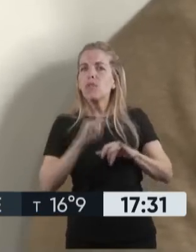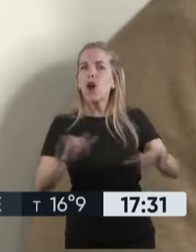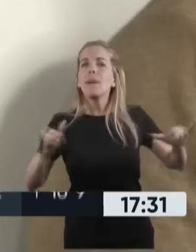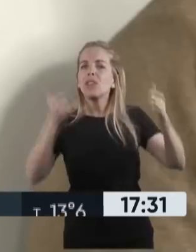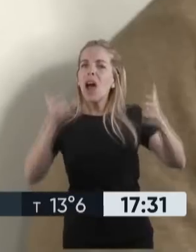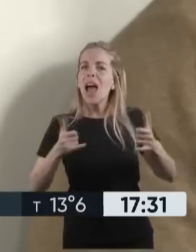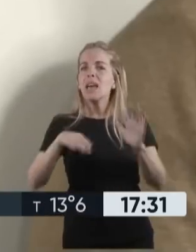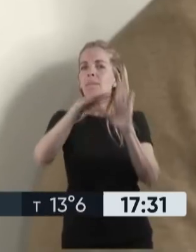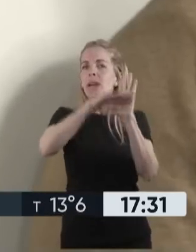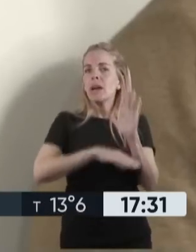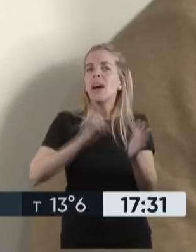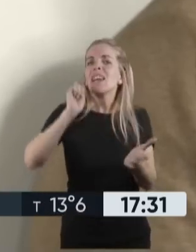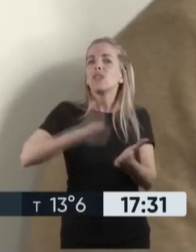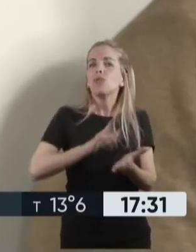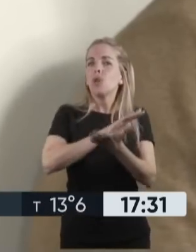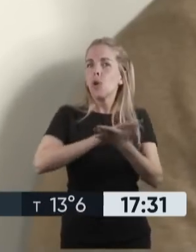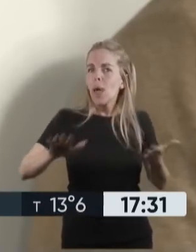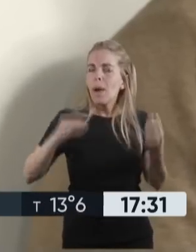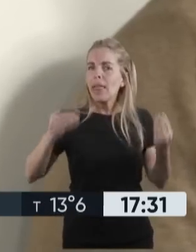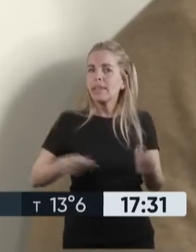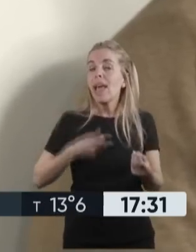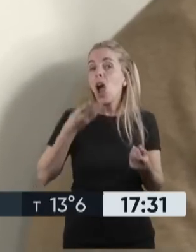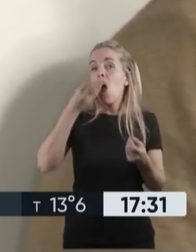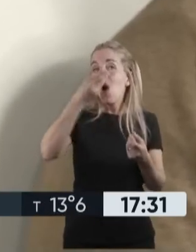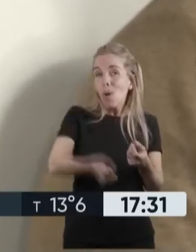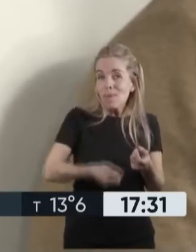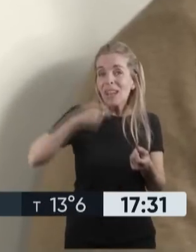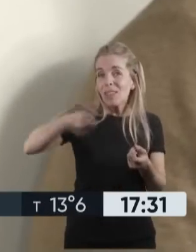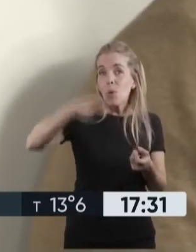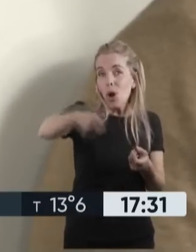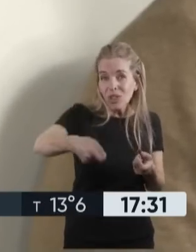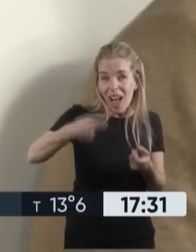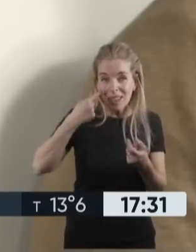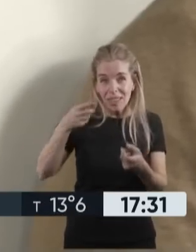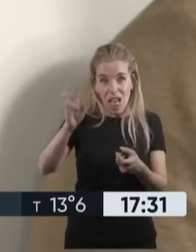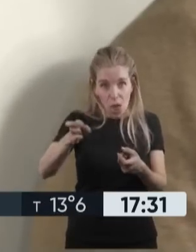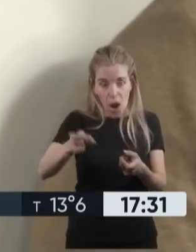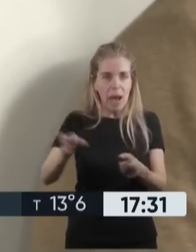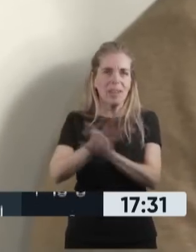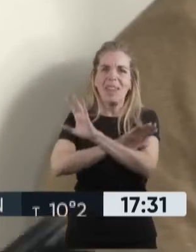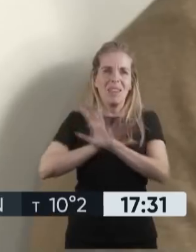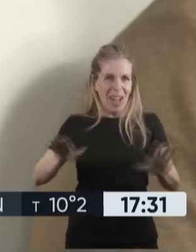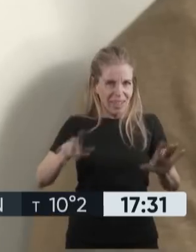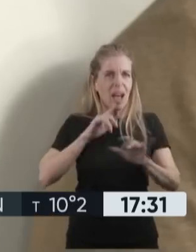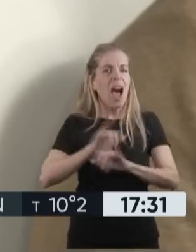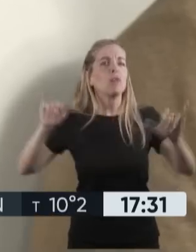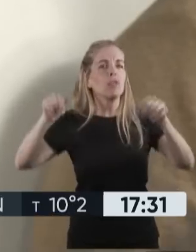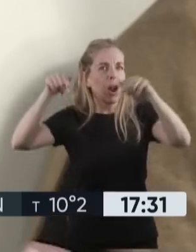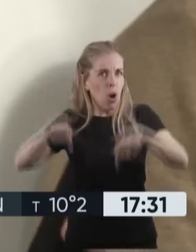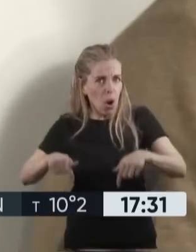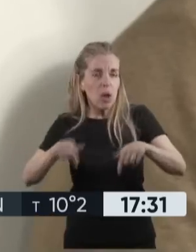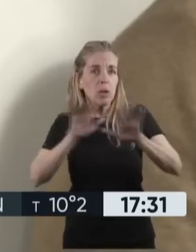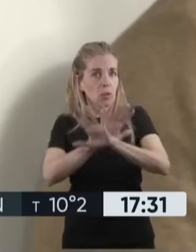una nueva resolución por la cual no se van a poder realizar más compras en el free shop en cuotas. Si esa es una medida que va a ser la única o si se esperan